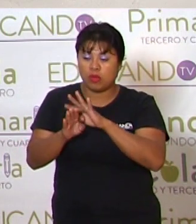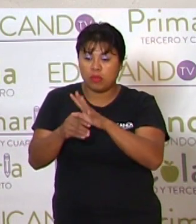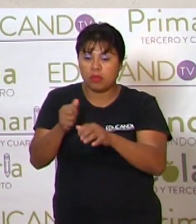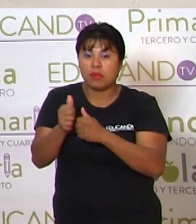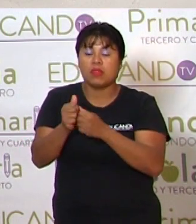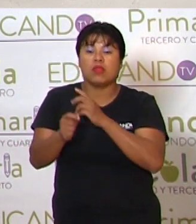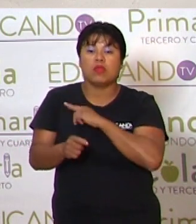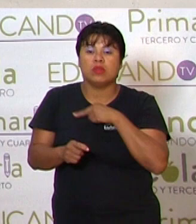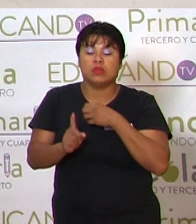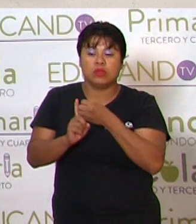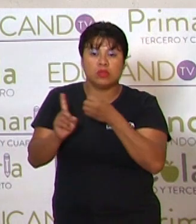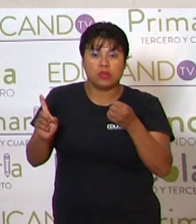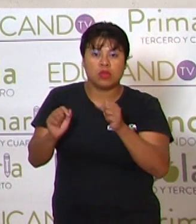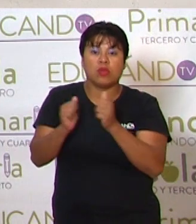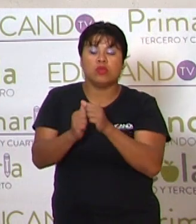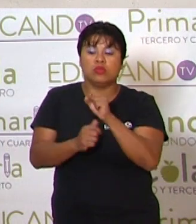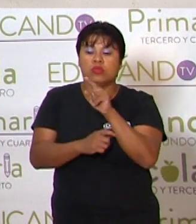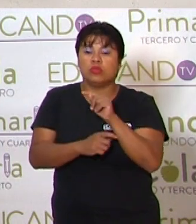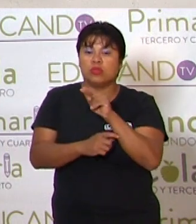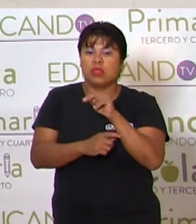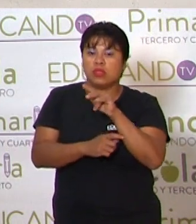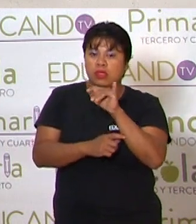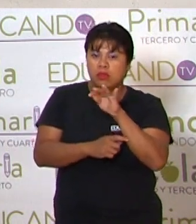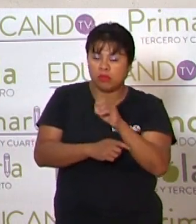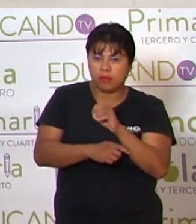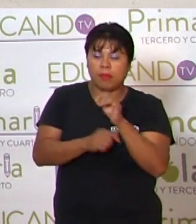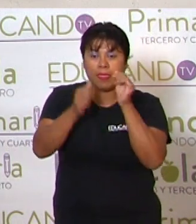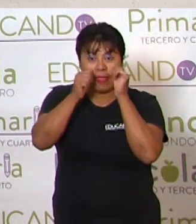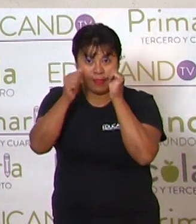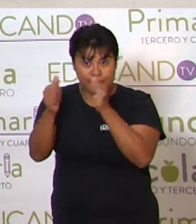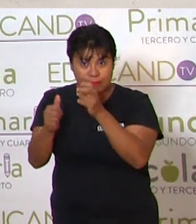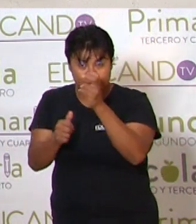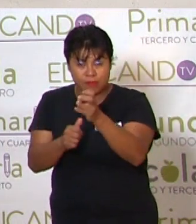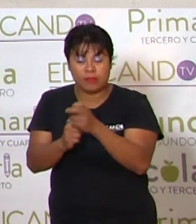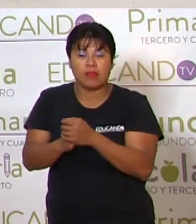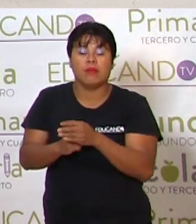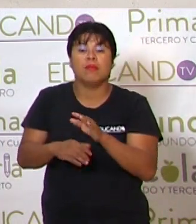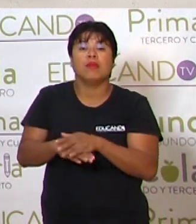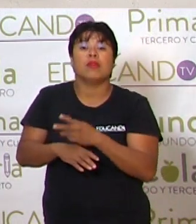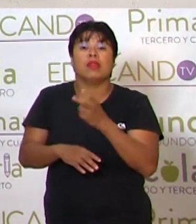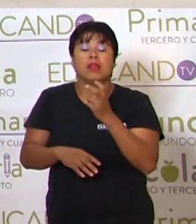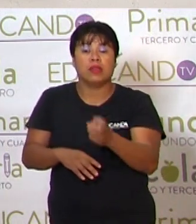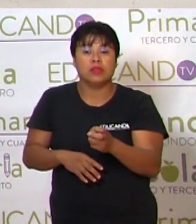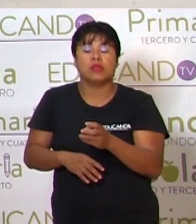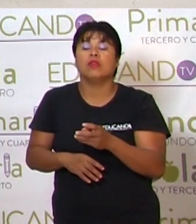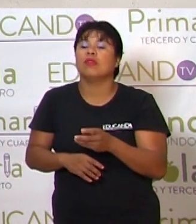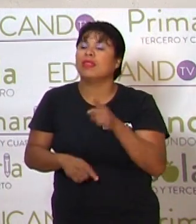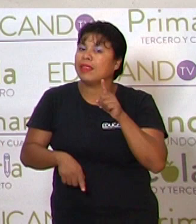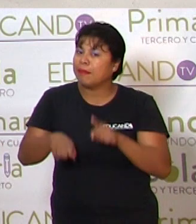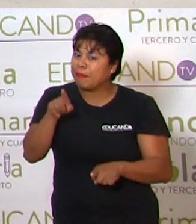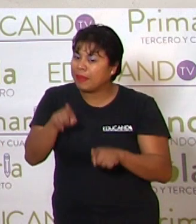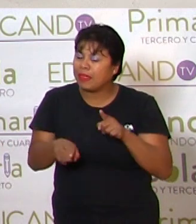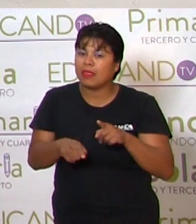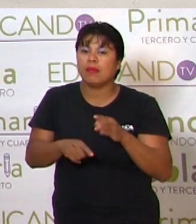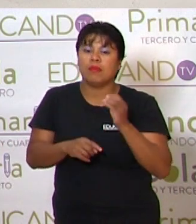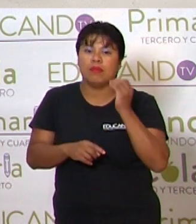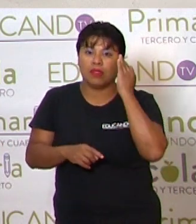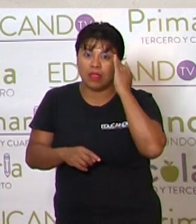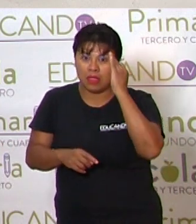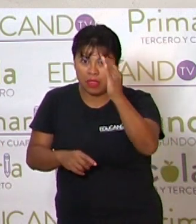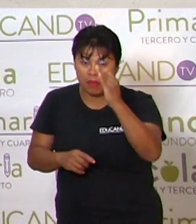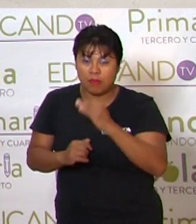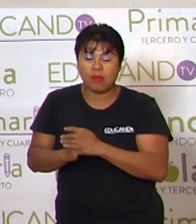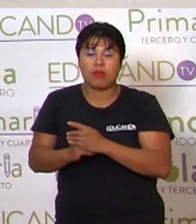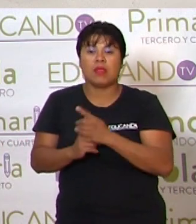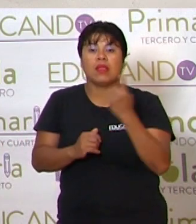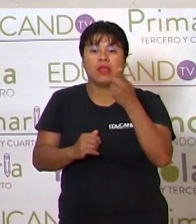de nuestra oración con nuestro sustantivo. ¿Bien? Atención con esta parte porque va a depender mucho del tiempo,